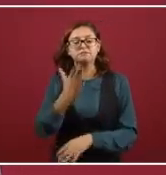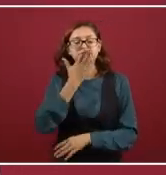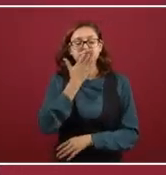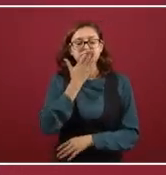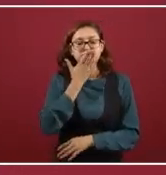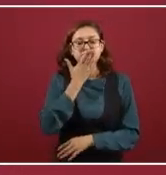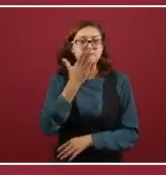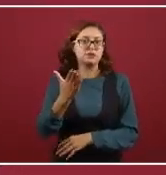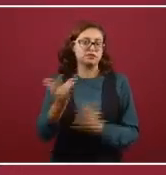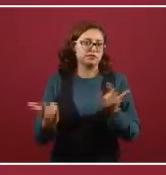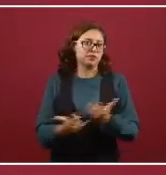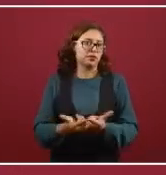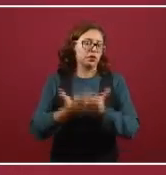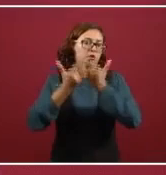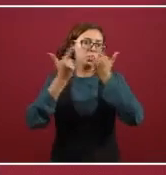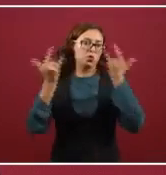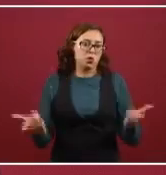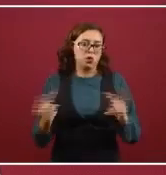principios históricos.